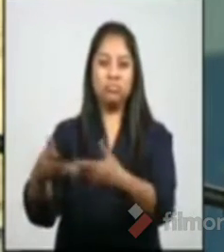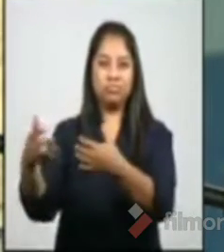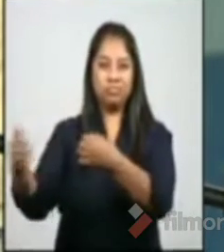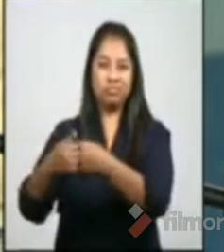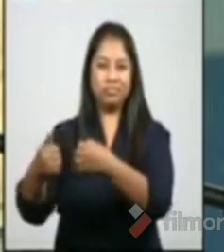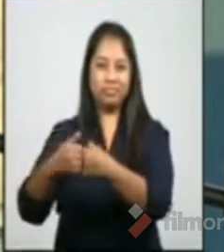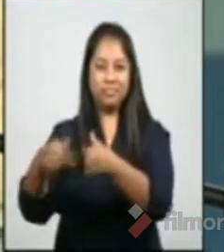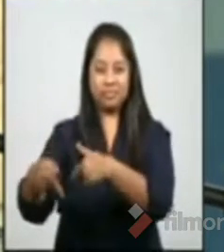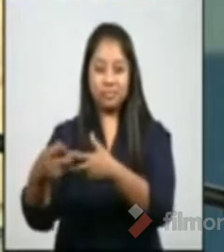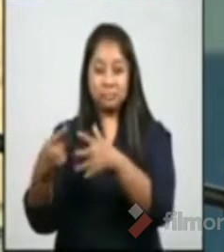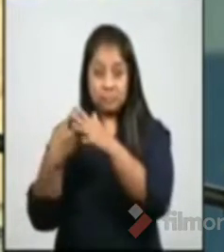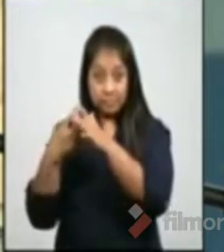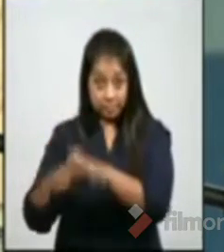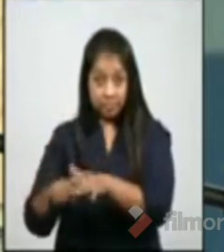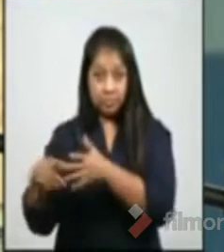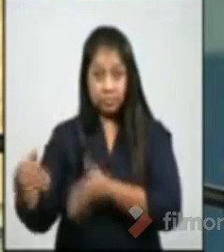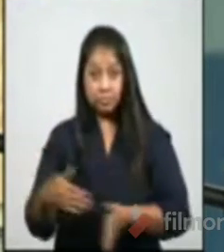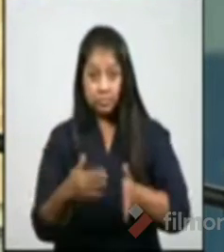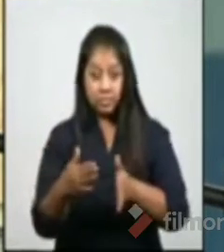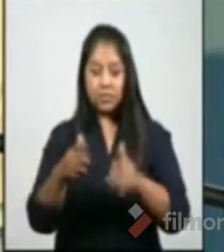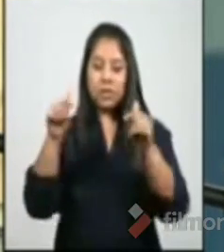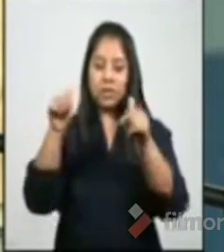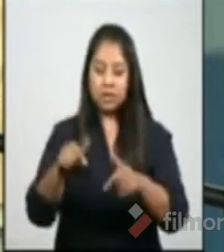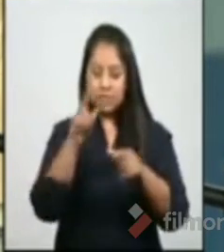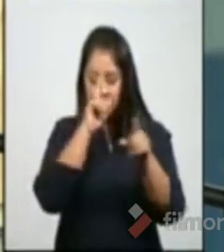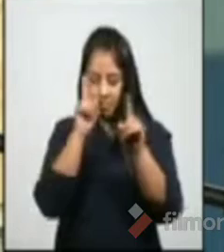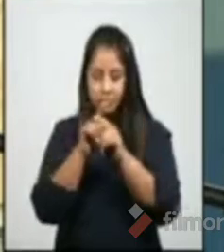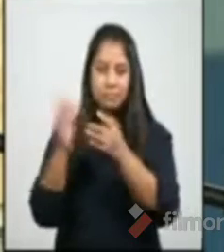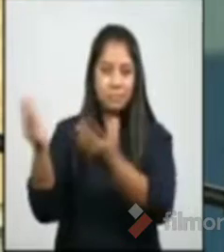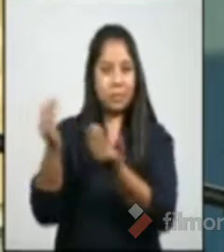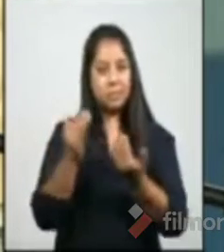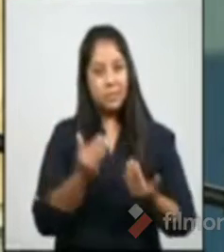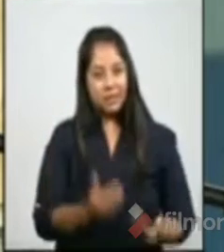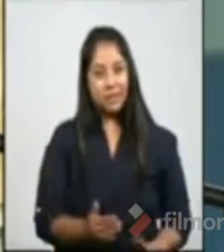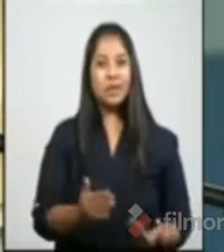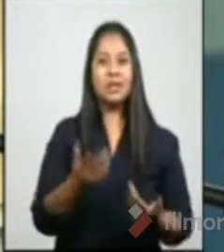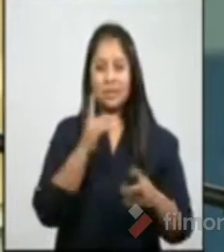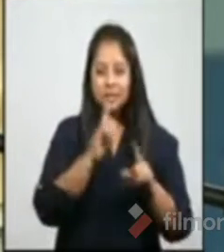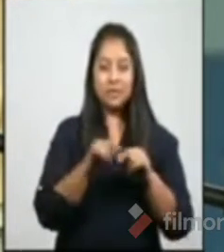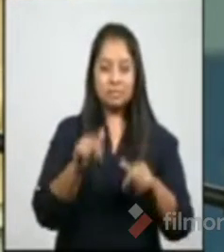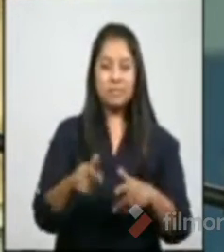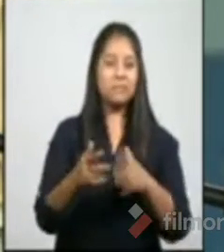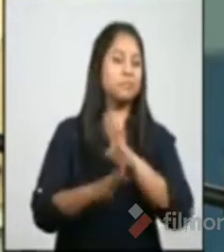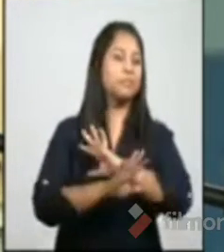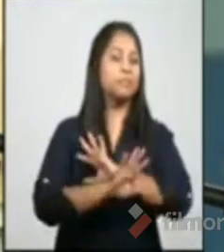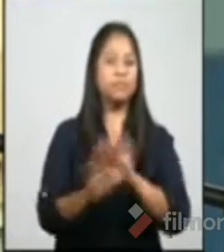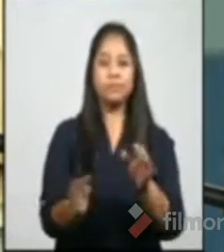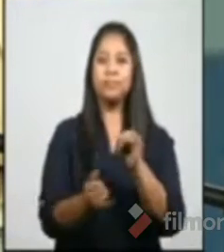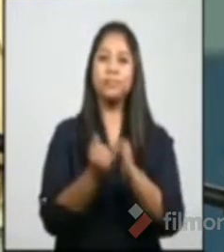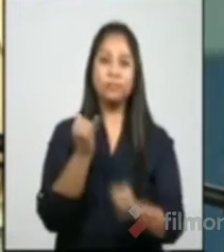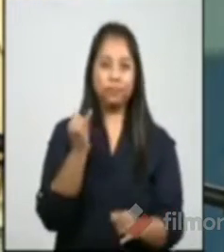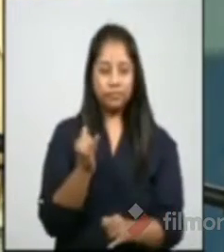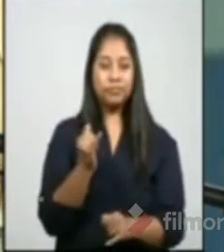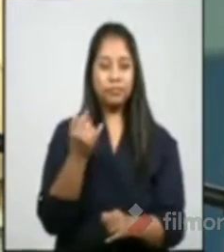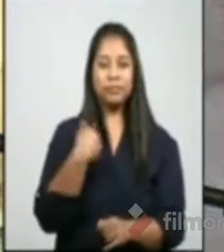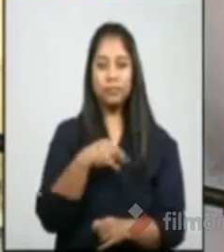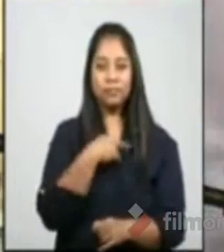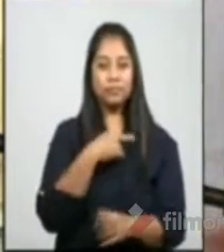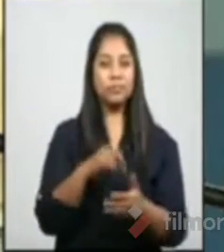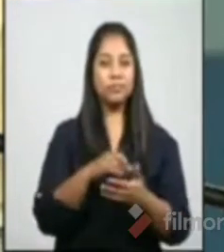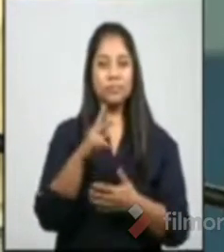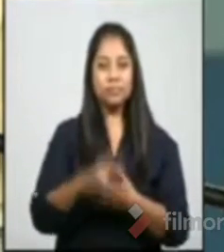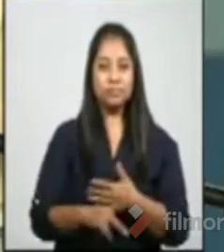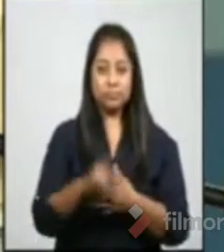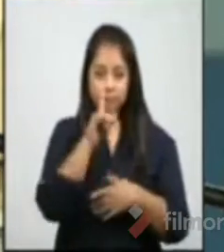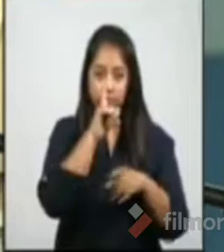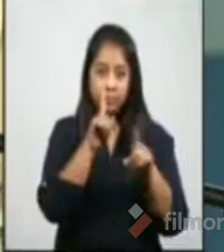bienvenida a inaugurar la finalización de nuestro proyecto. También queremos